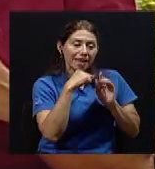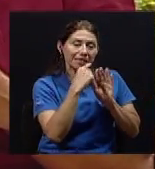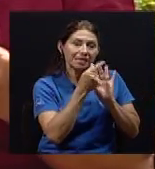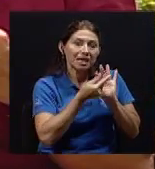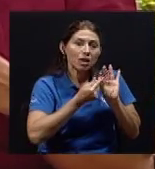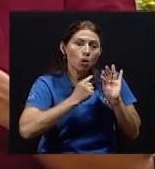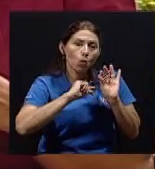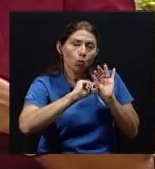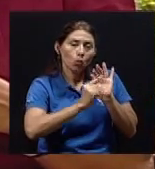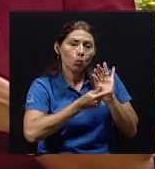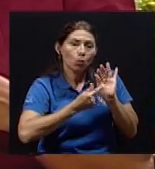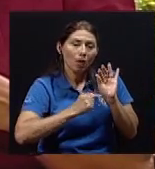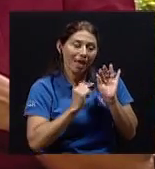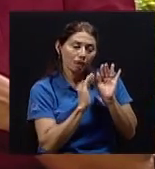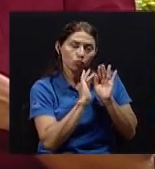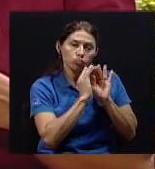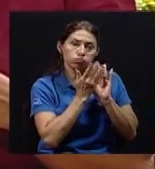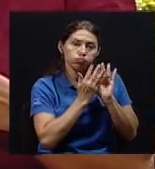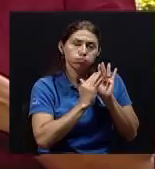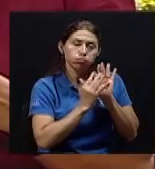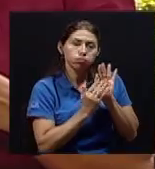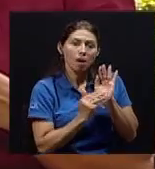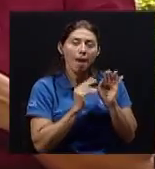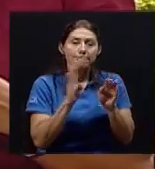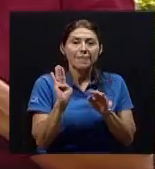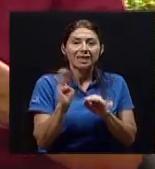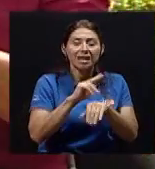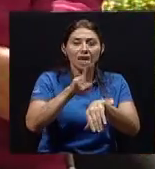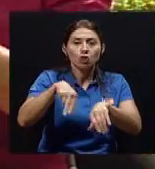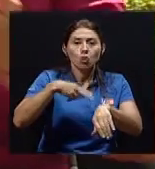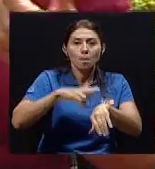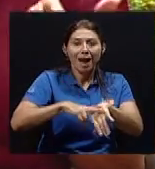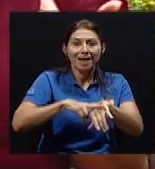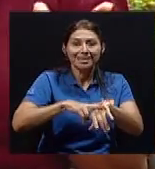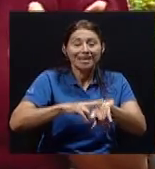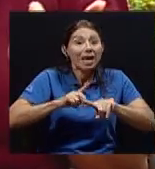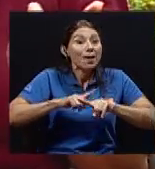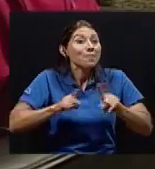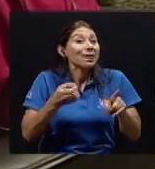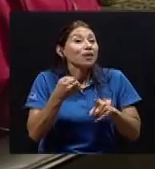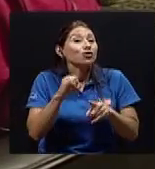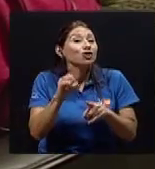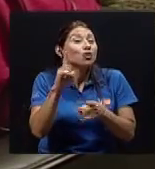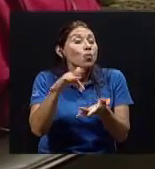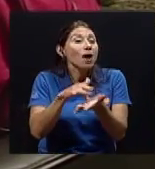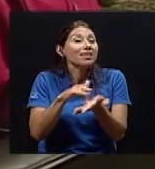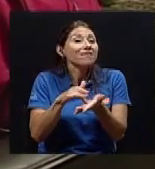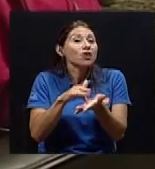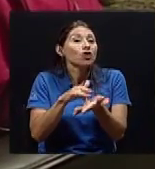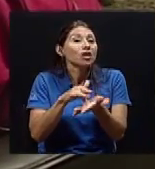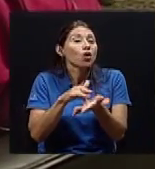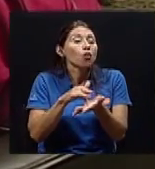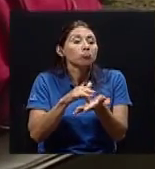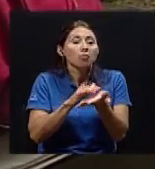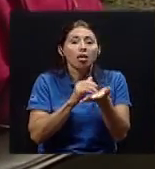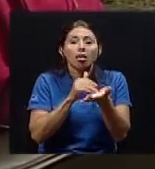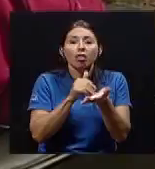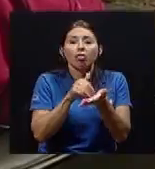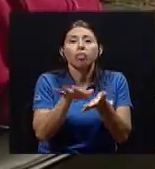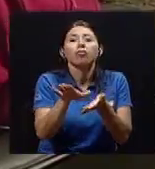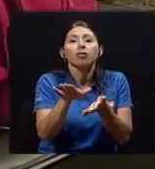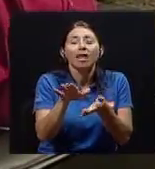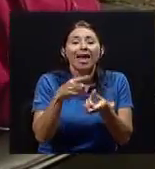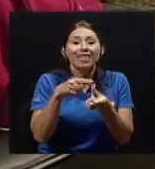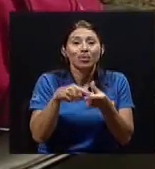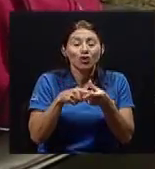normales, las que viven con nosotros. Pero si un antibiótico las barre y las elimina, la mucosa queda abierta para